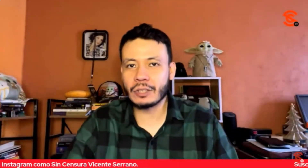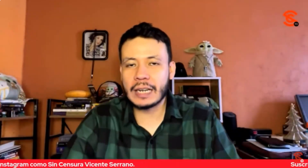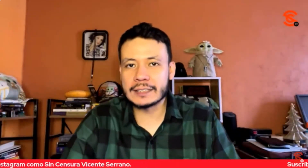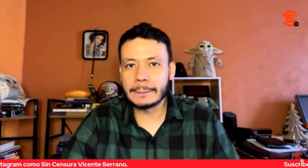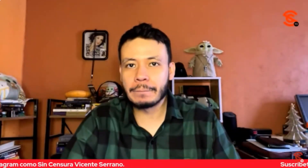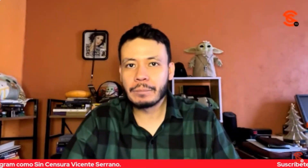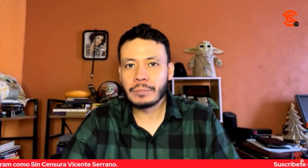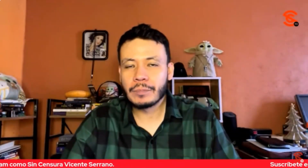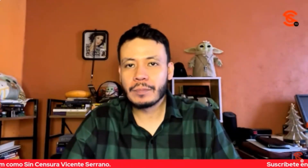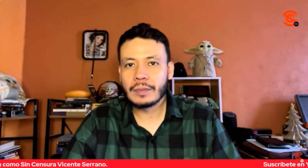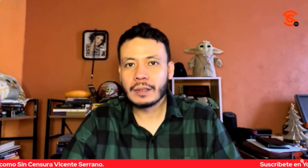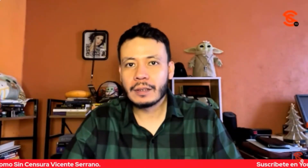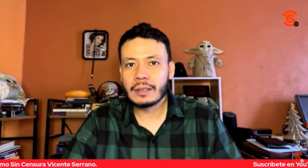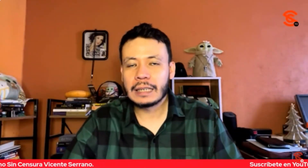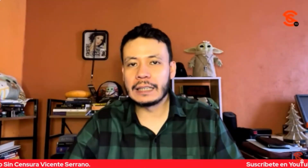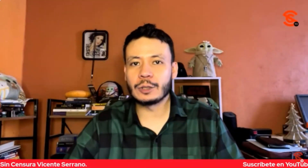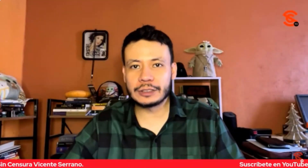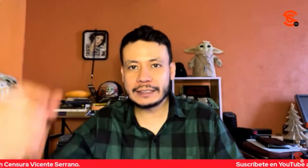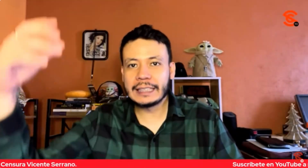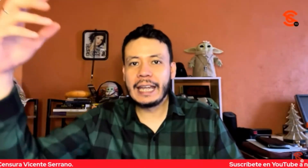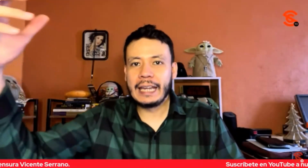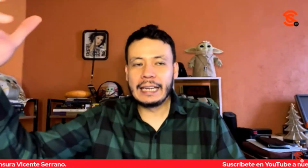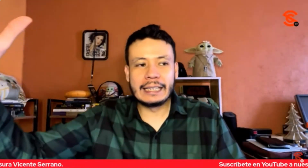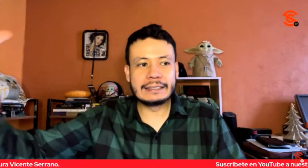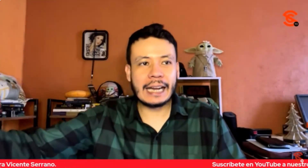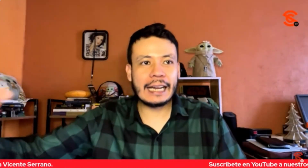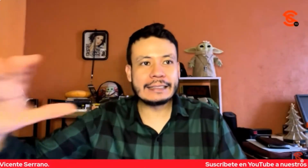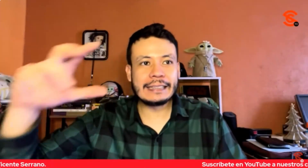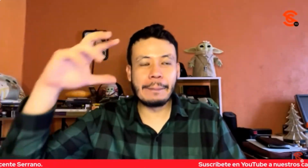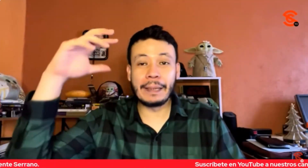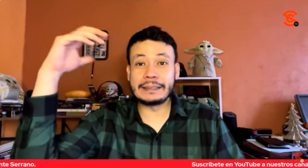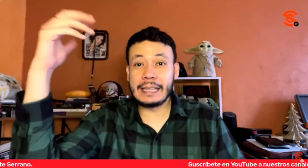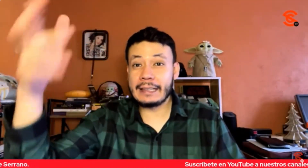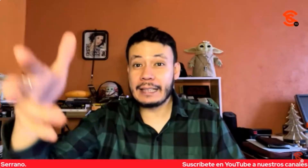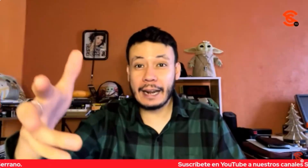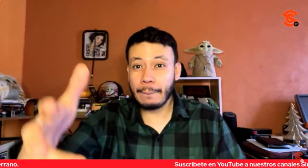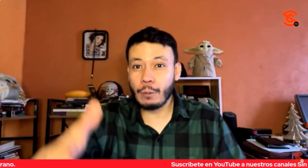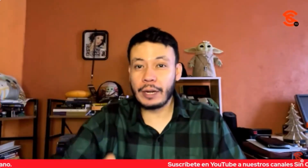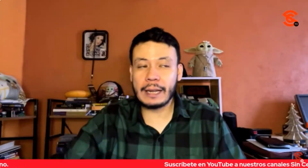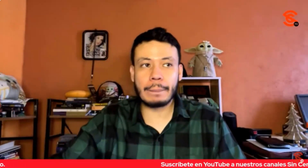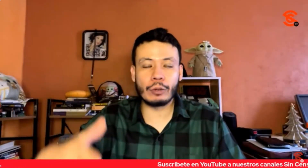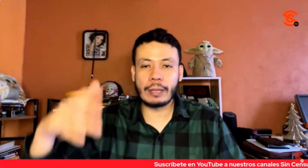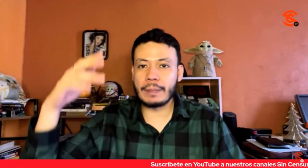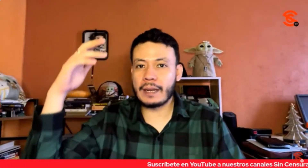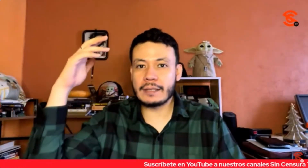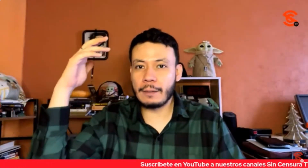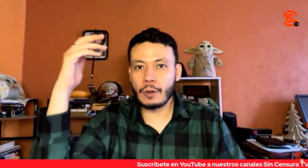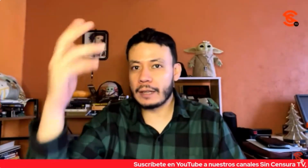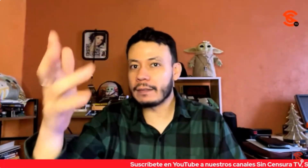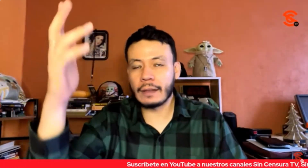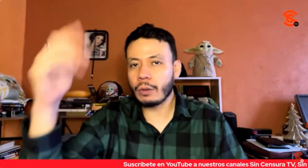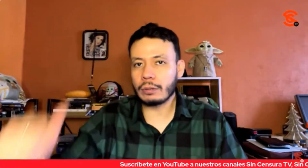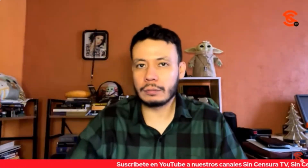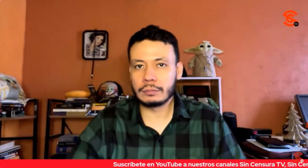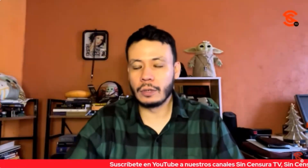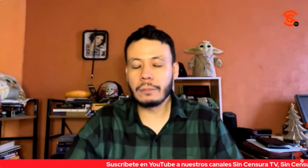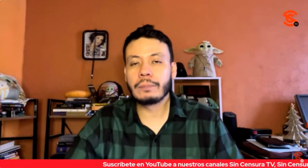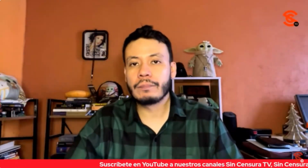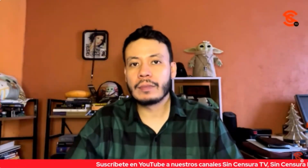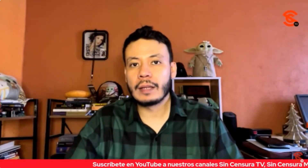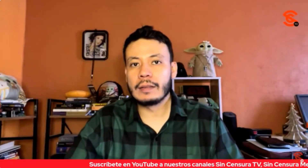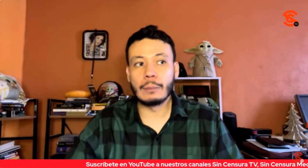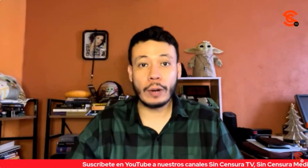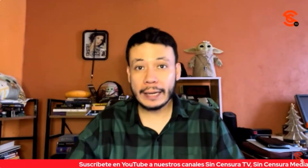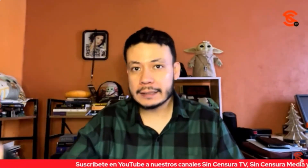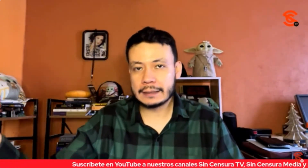expediente de las personas. Entonces, ya es el presidente de la República, pero también es el violentador,